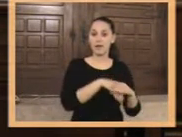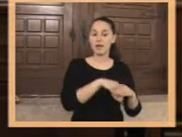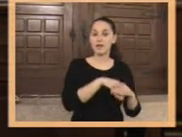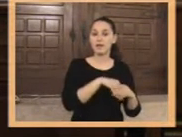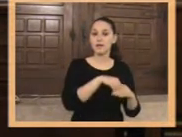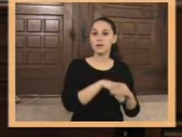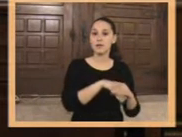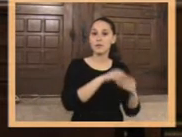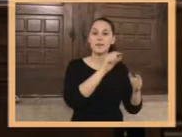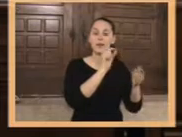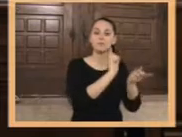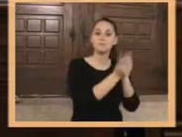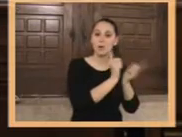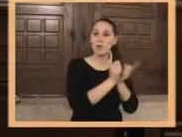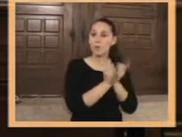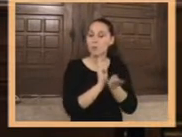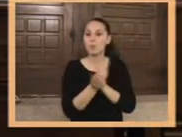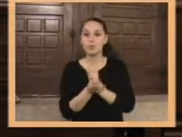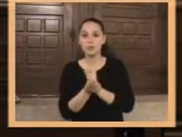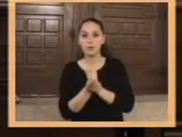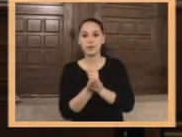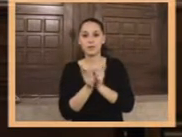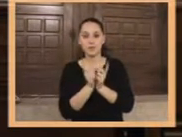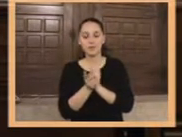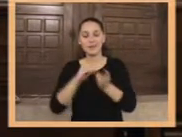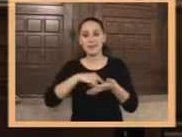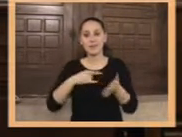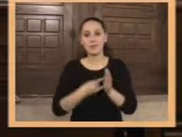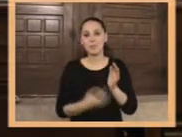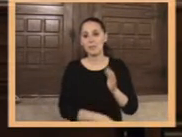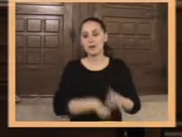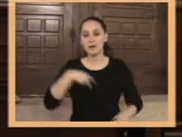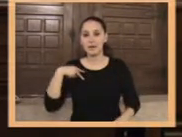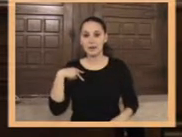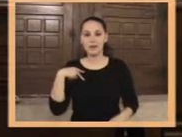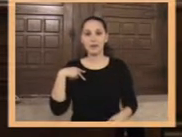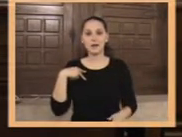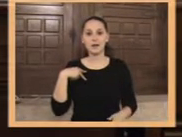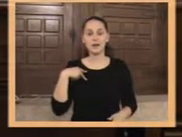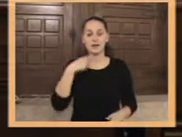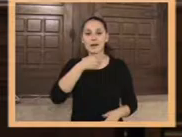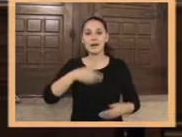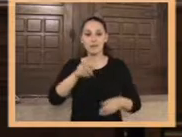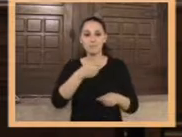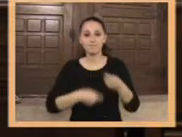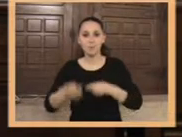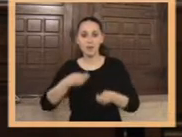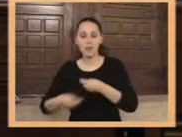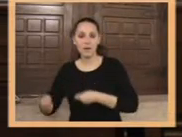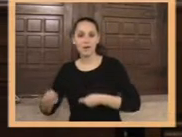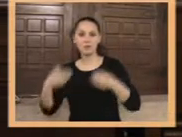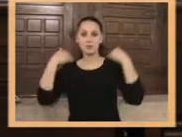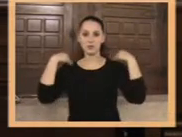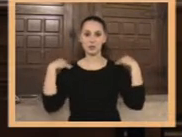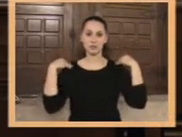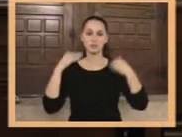sus modificaciones que deberán contemplarse refundidas sobre el planeamiento general y el propio que resulte afectado, así como sus revisiones, será condición para